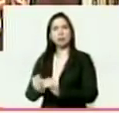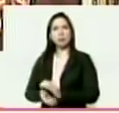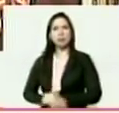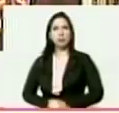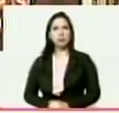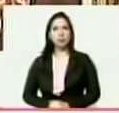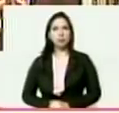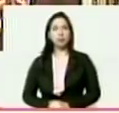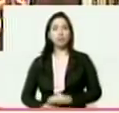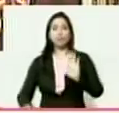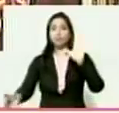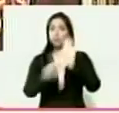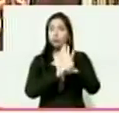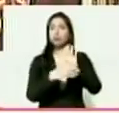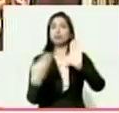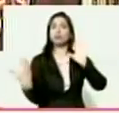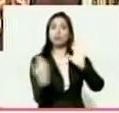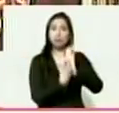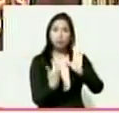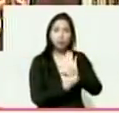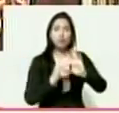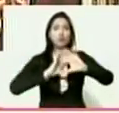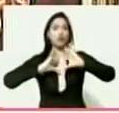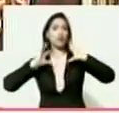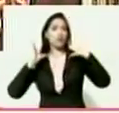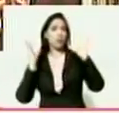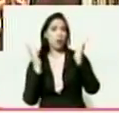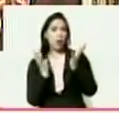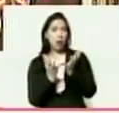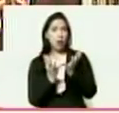a la legalidad mundial.